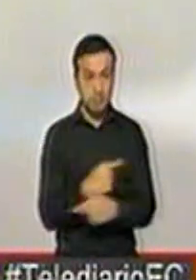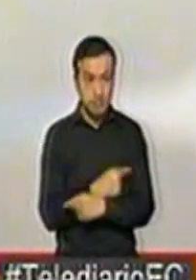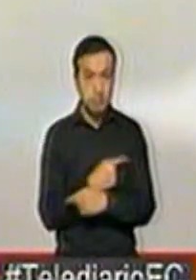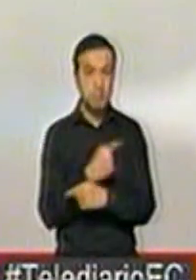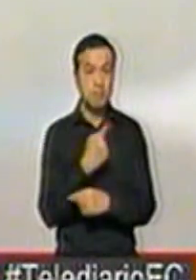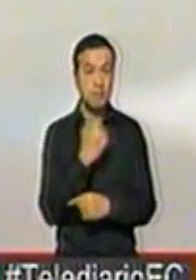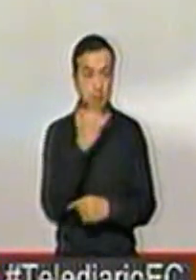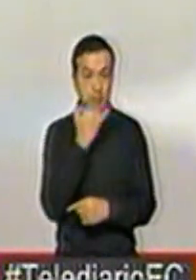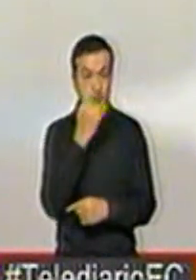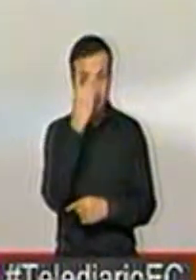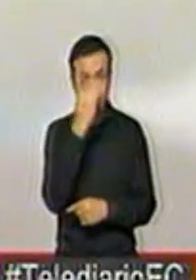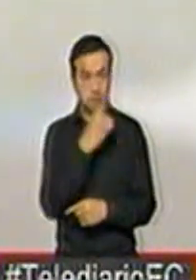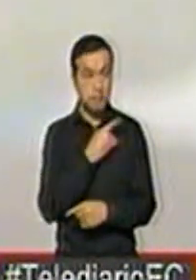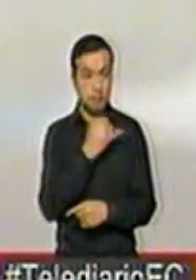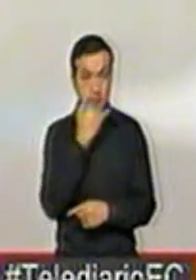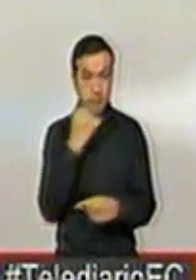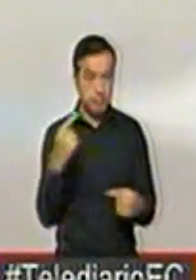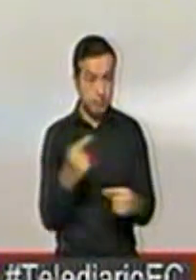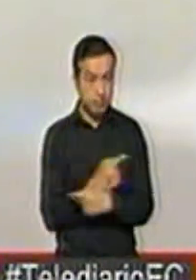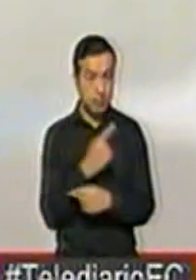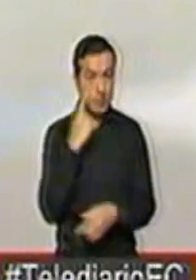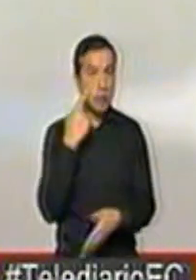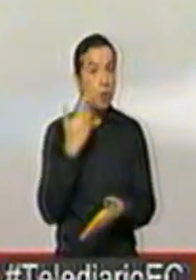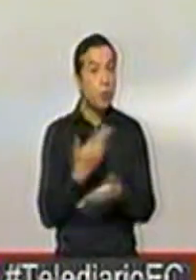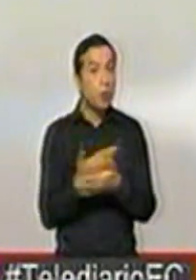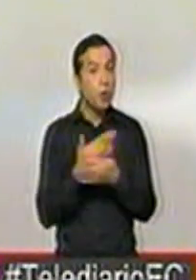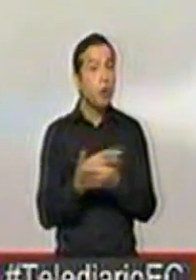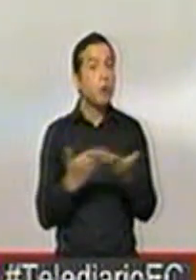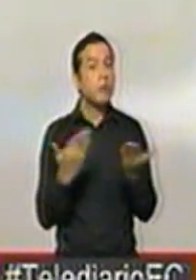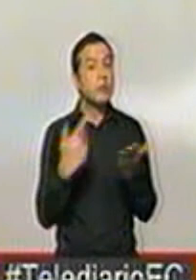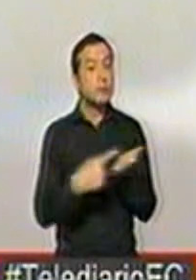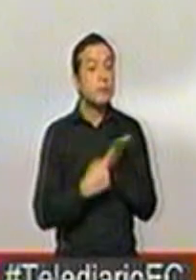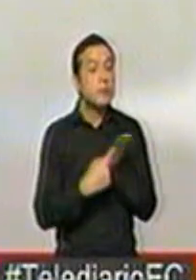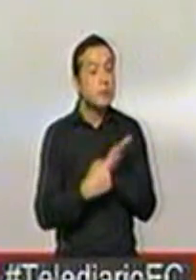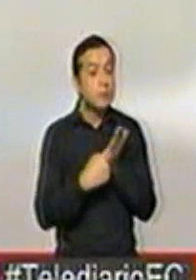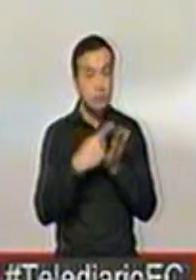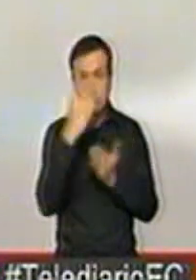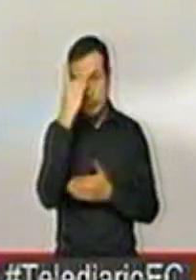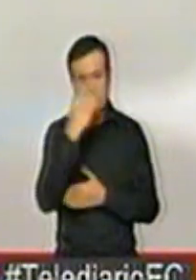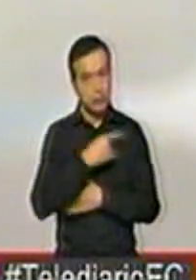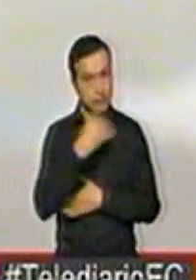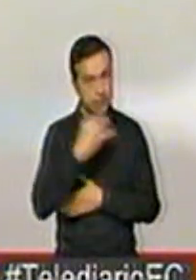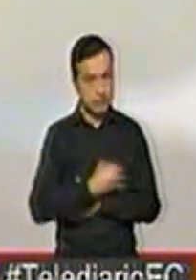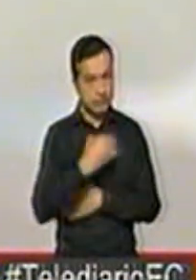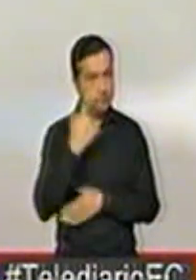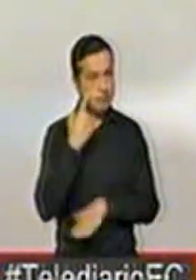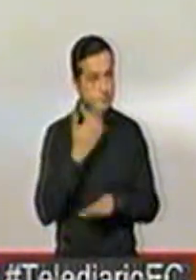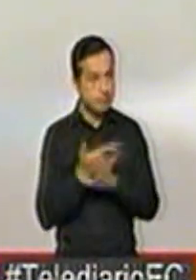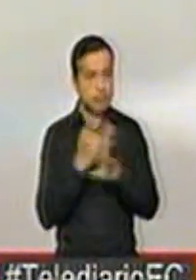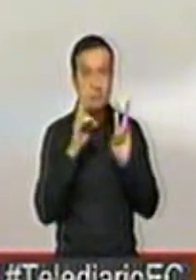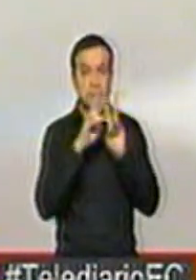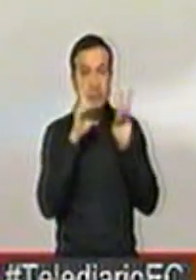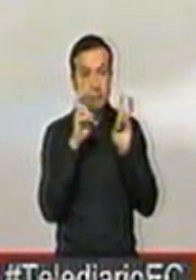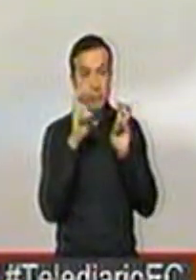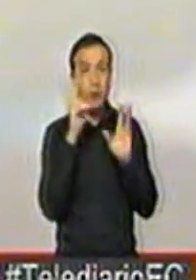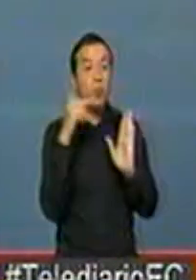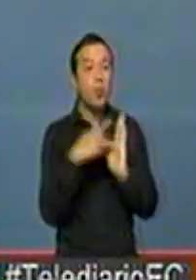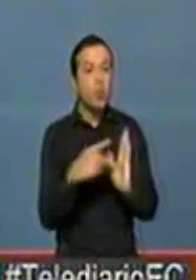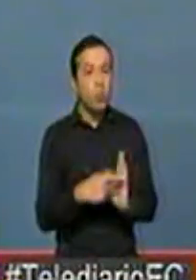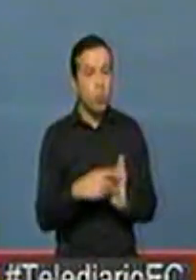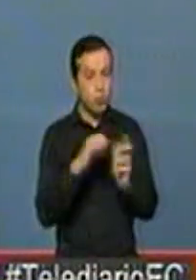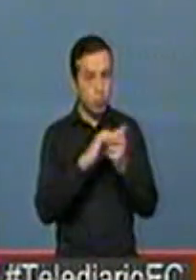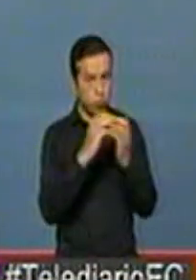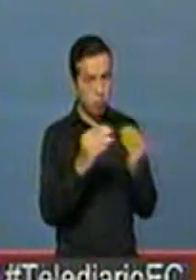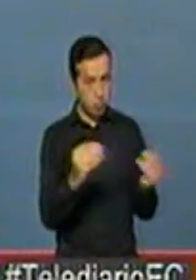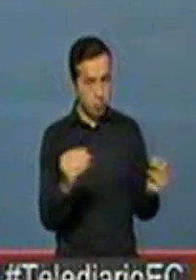ejemplos evidentemente se discutió y resolvió lo concerniente al puntaje doctor